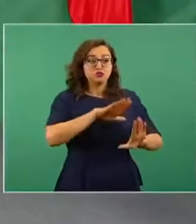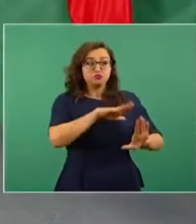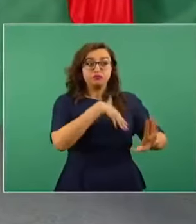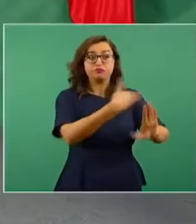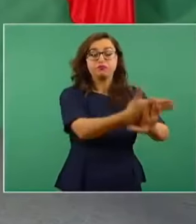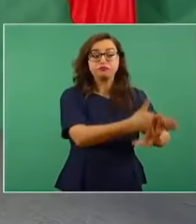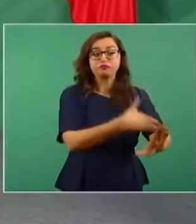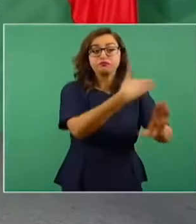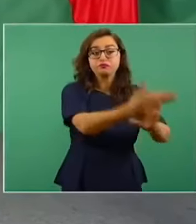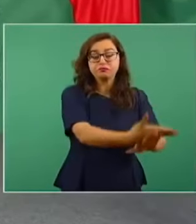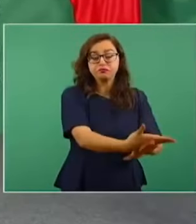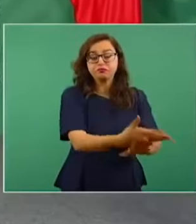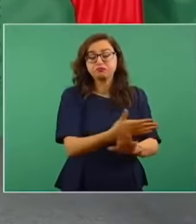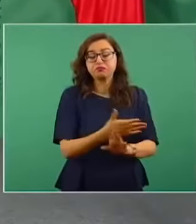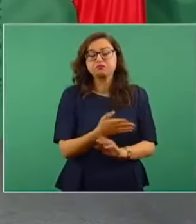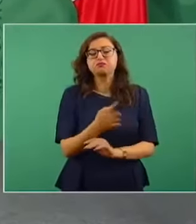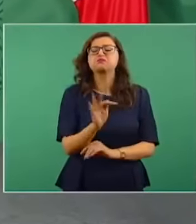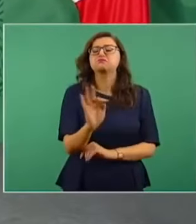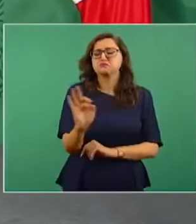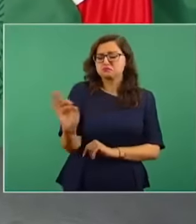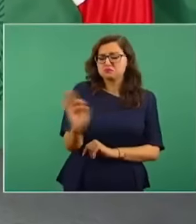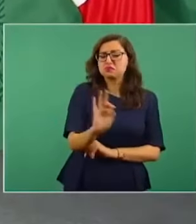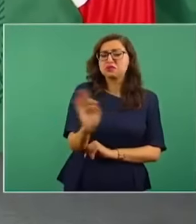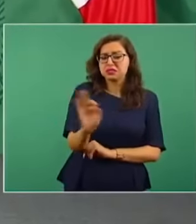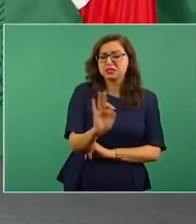del gobierno anterior a